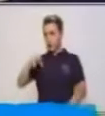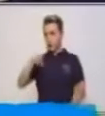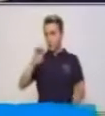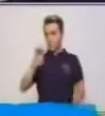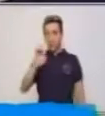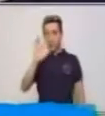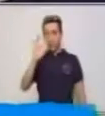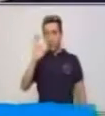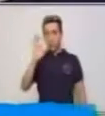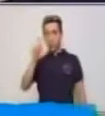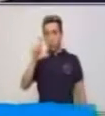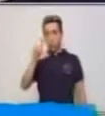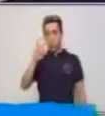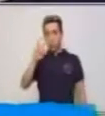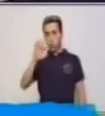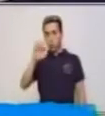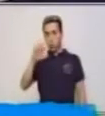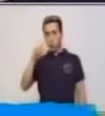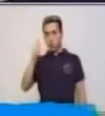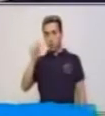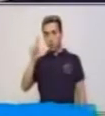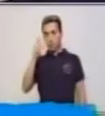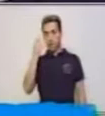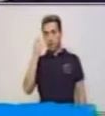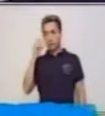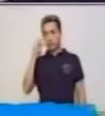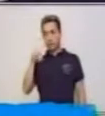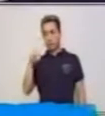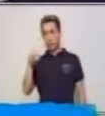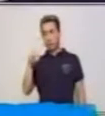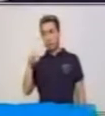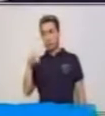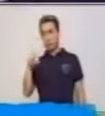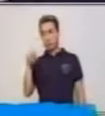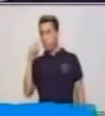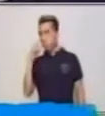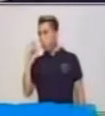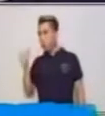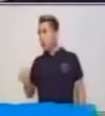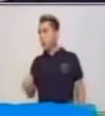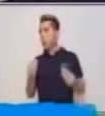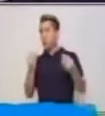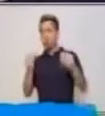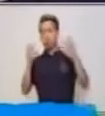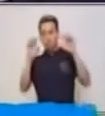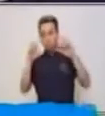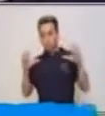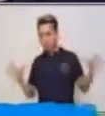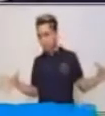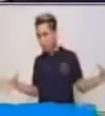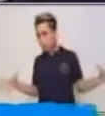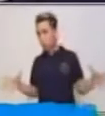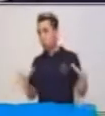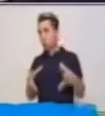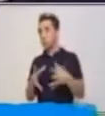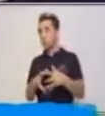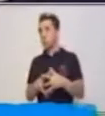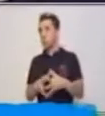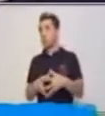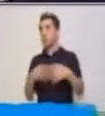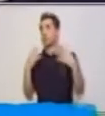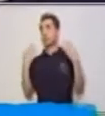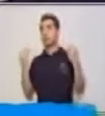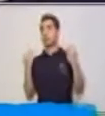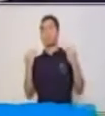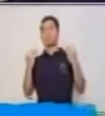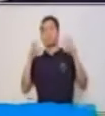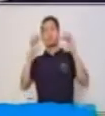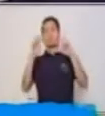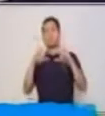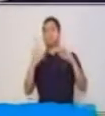mí me traería es que hay muchas personas juntas que tal vez podrían contagiarse unas con otras, lo cual para mí no sería